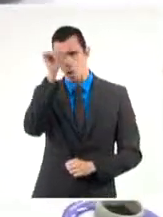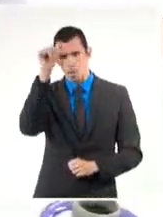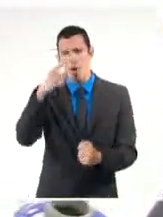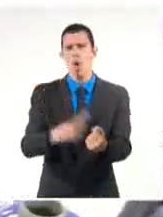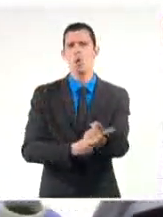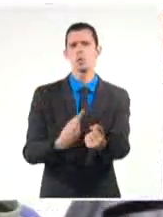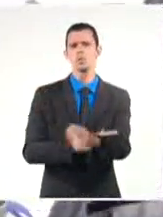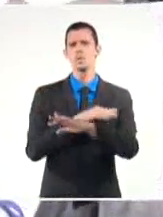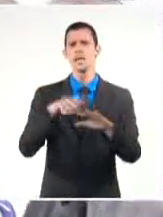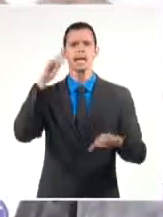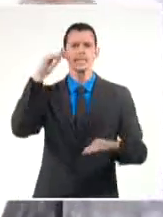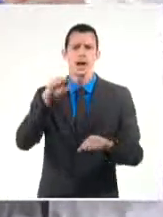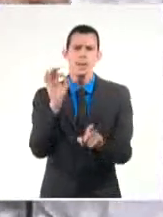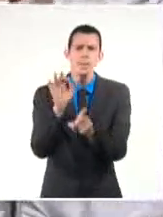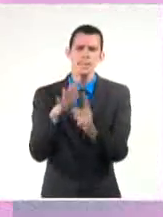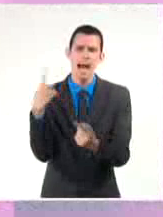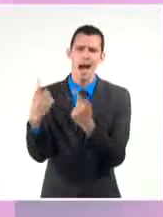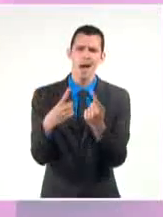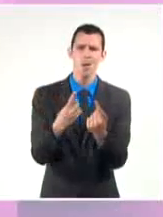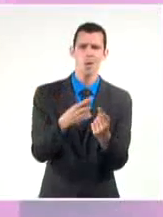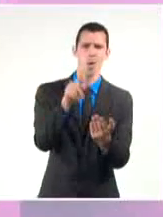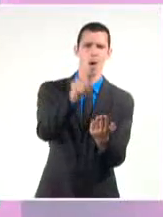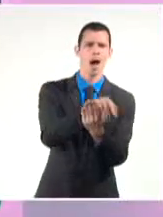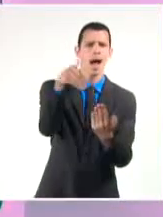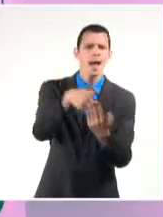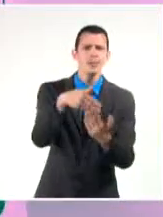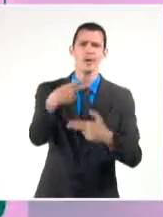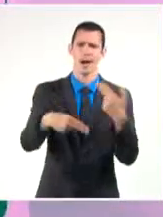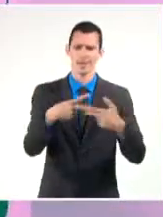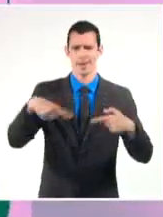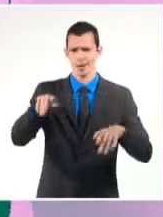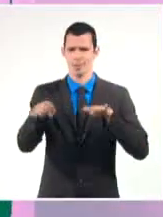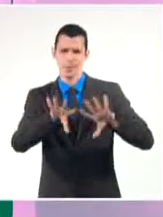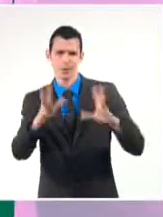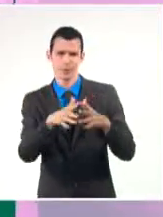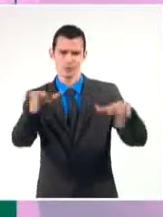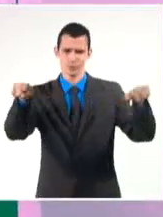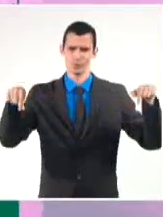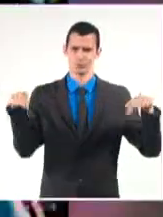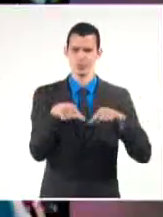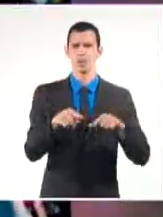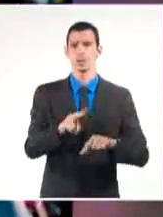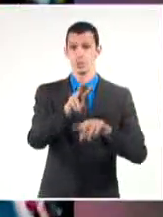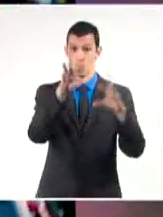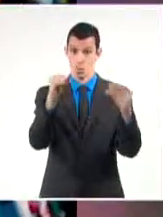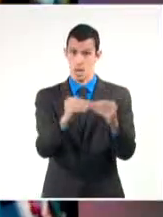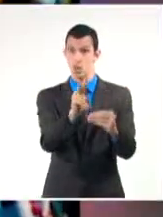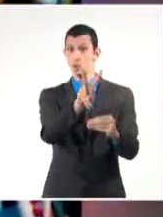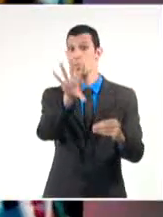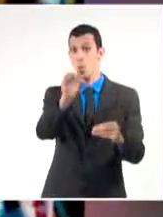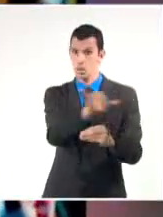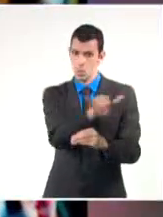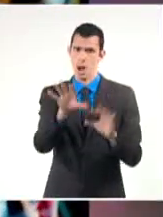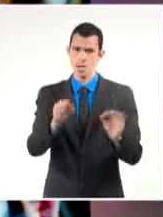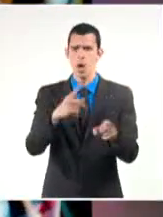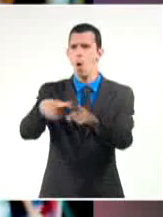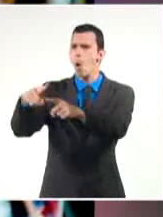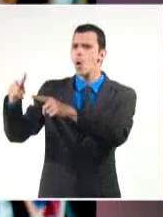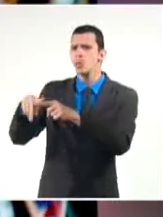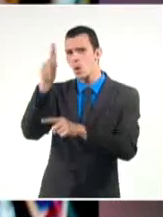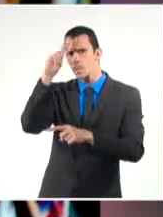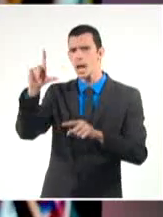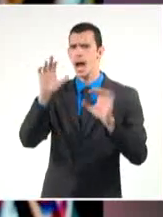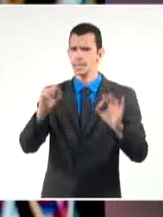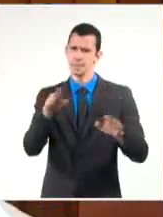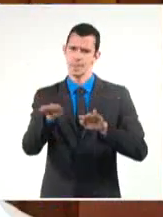los 250 colegios especiales con vistas al desarrollo de las elecciones de diputados a la Asamblea Nacional del Poder Popular.